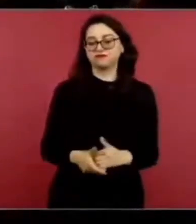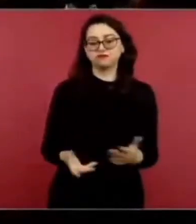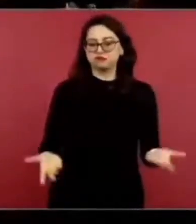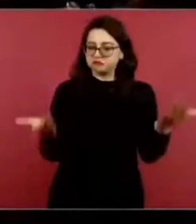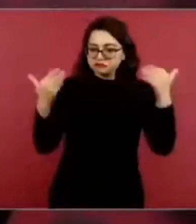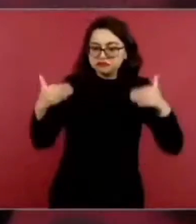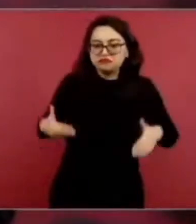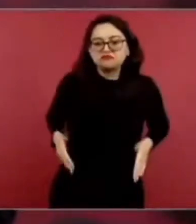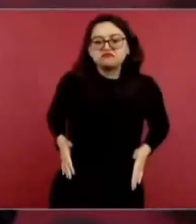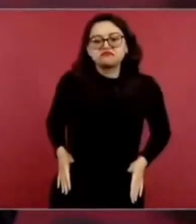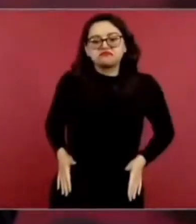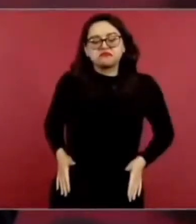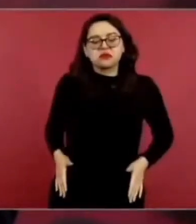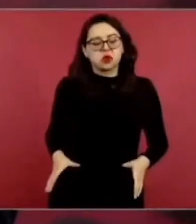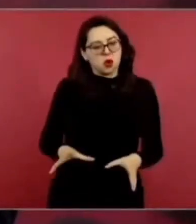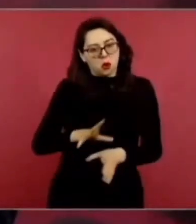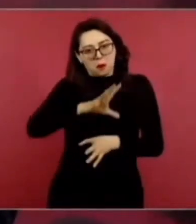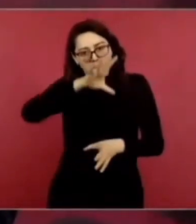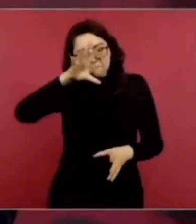de la riqueza.